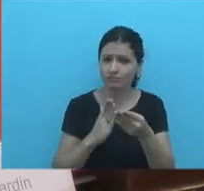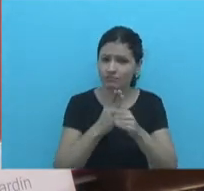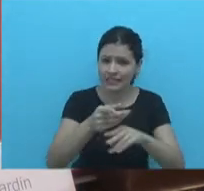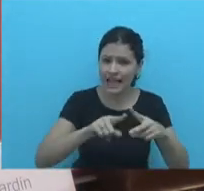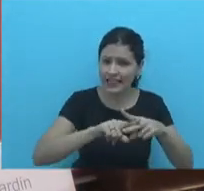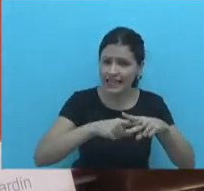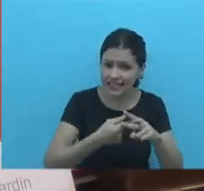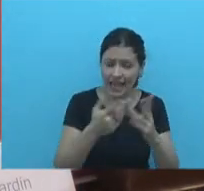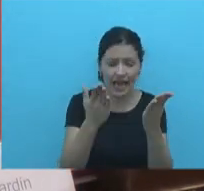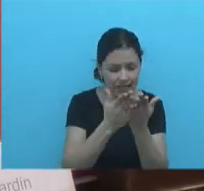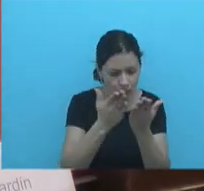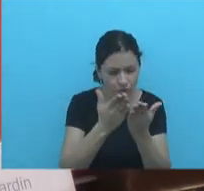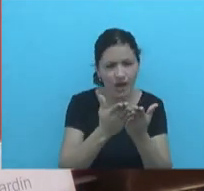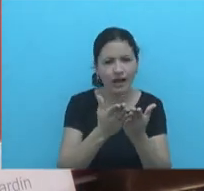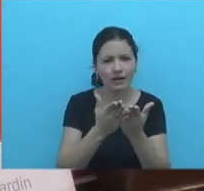muchas materias